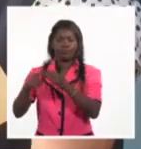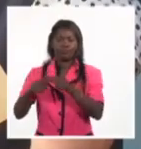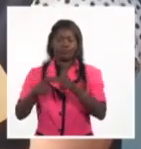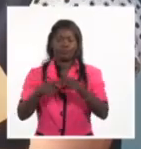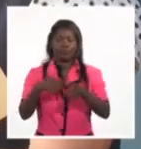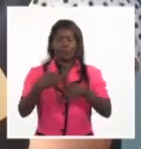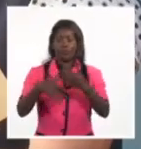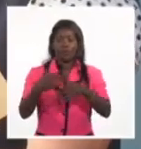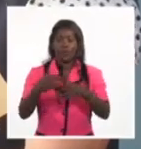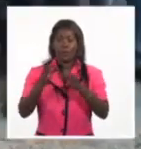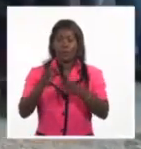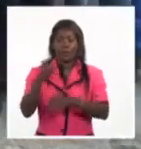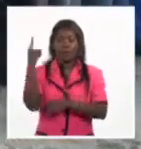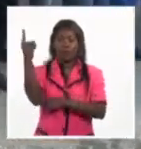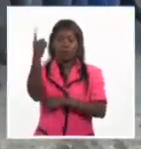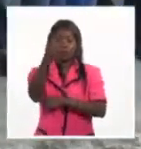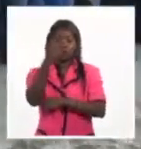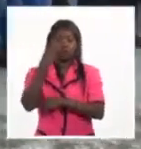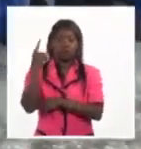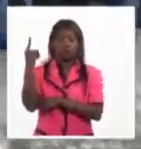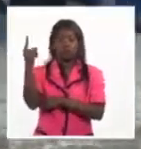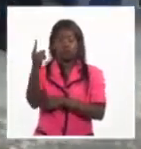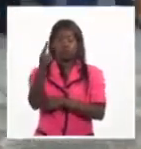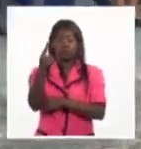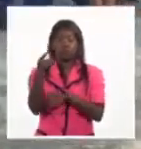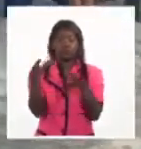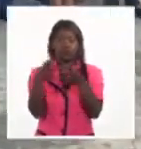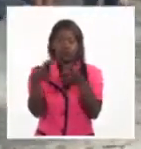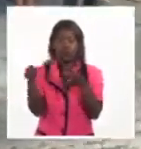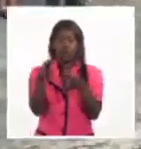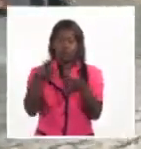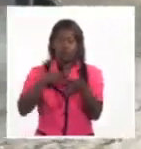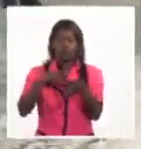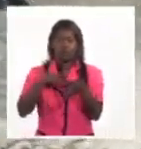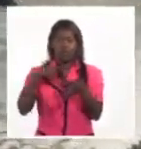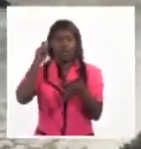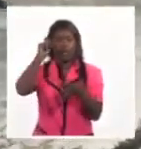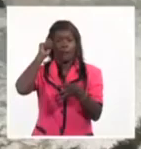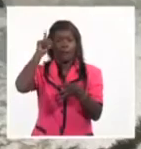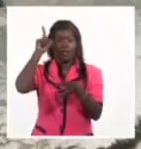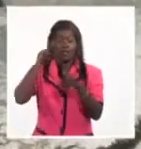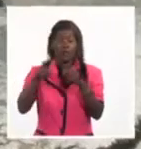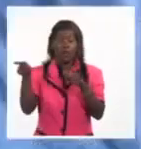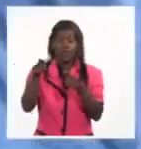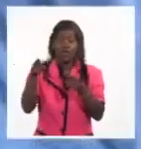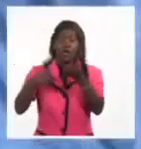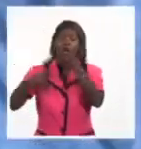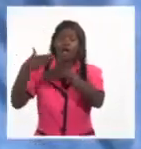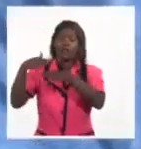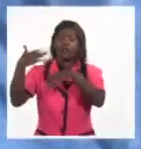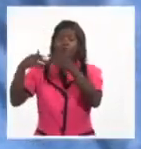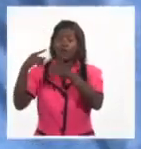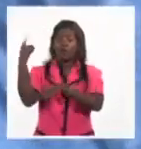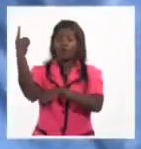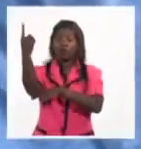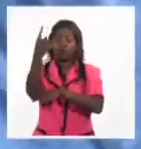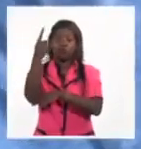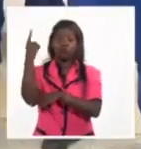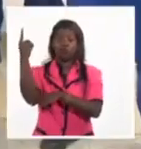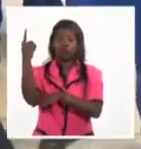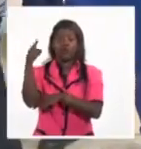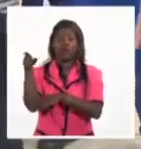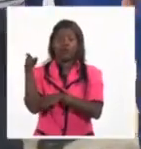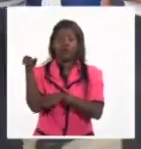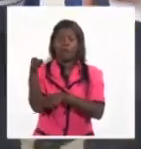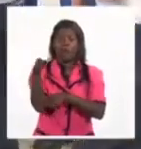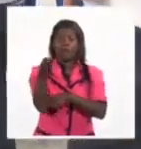el paso del huracán Ian. Un contingente con experiencia durante otros fenómenos climatológicos, formado por una brigada de línea,